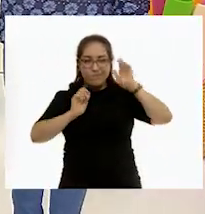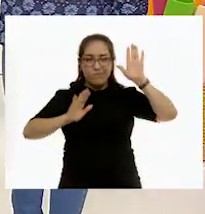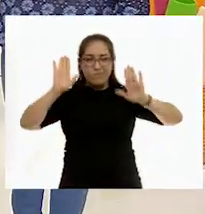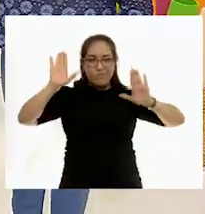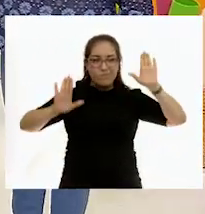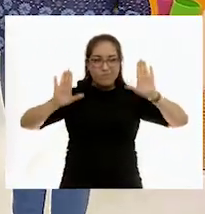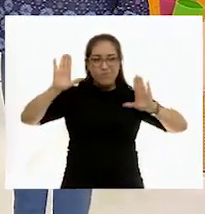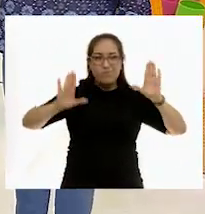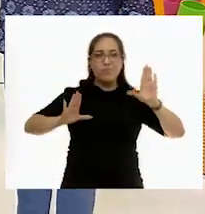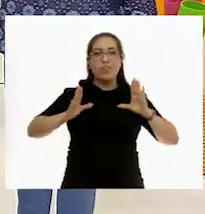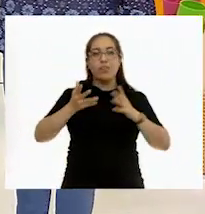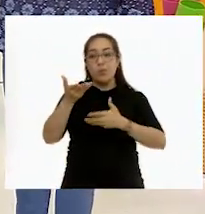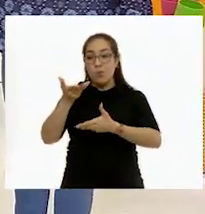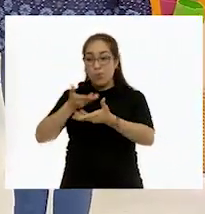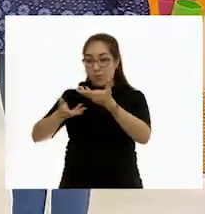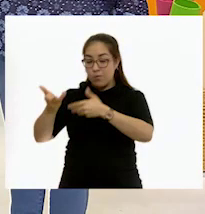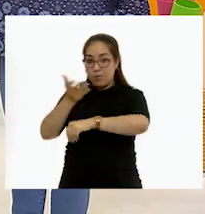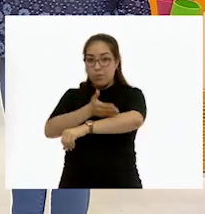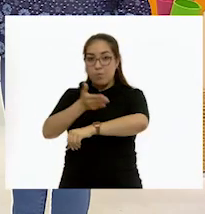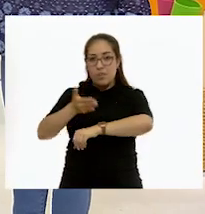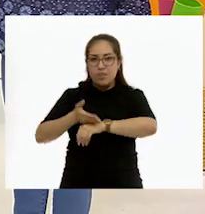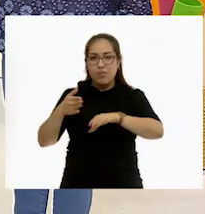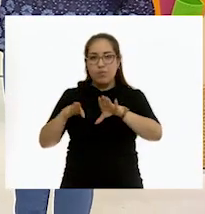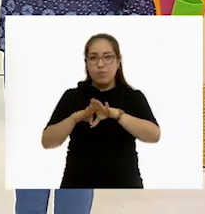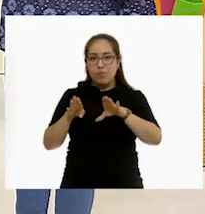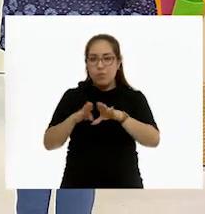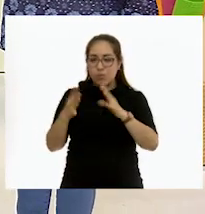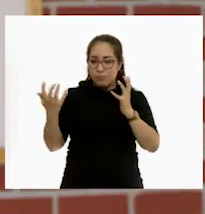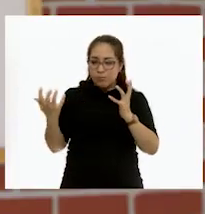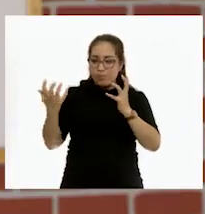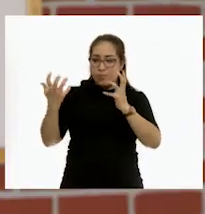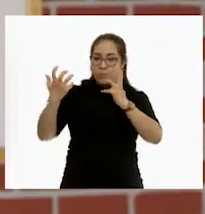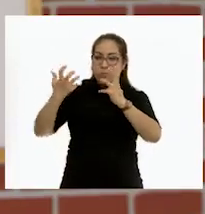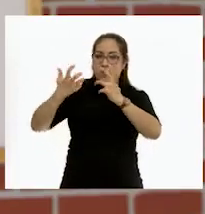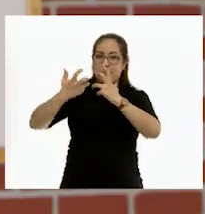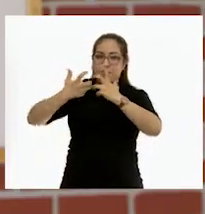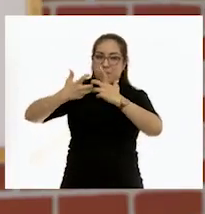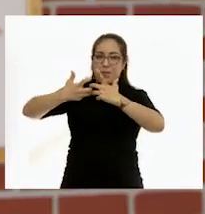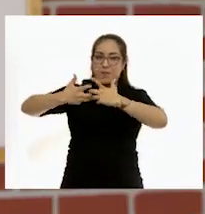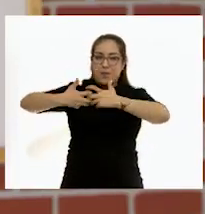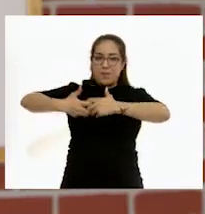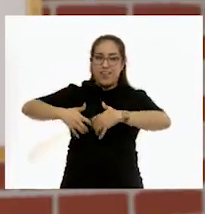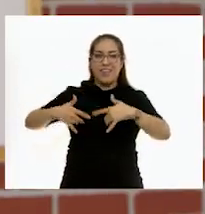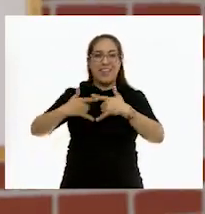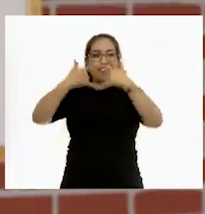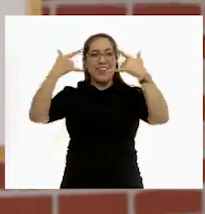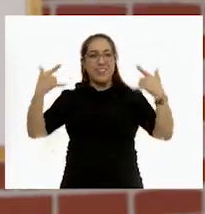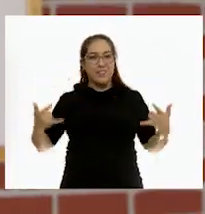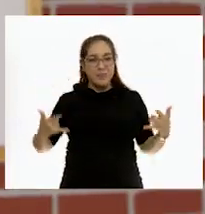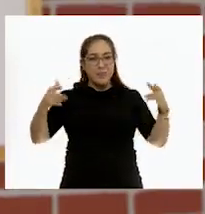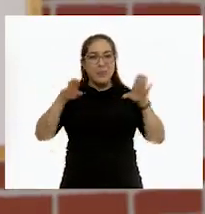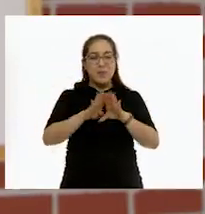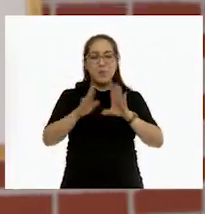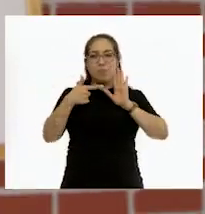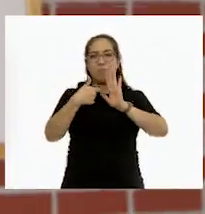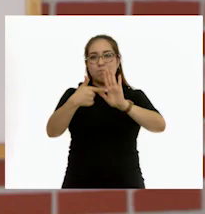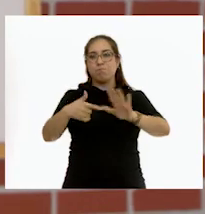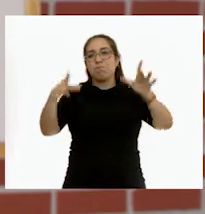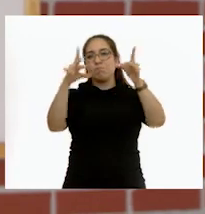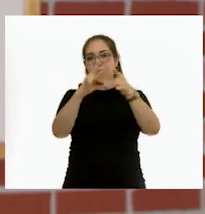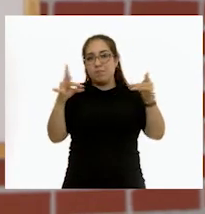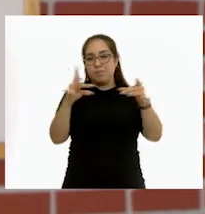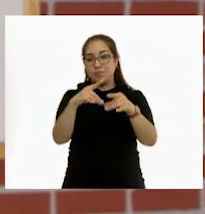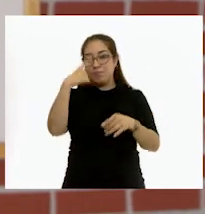con tu compañero te vas, vas interactuando y vas formando como esta... Pues sí, este equilibrio para hacer las cosas